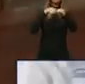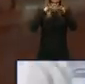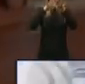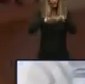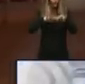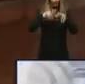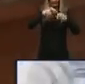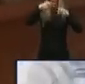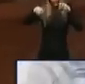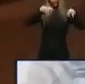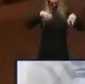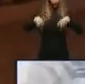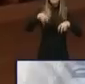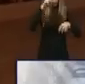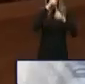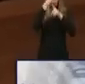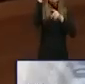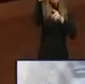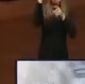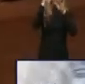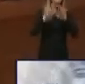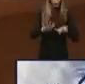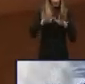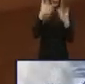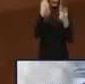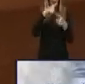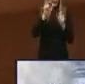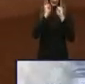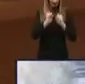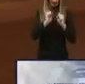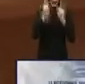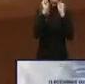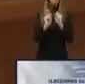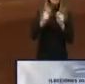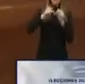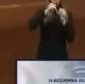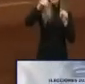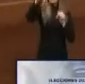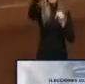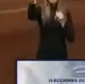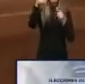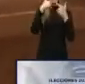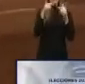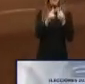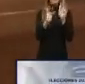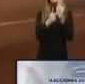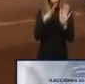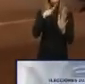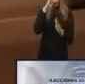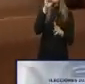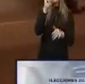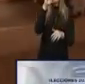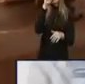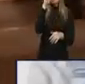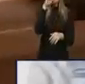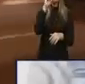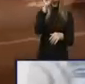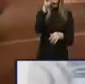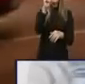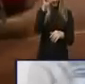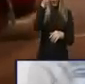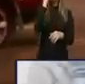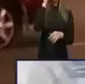aparte hay un semáforo. Entonces va a ser un poco más difícil el poder trasladarse a lo que es el Boulevard Liberación. Tómenlo en cuenta si usted va a pasar por este